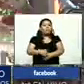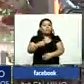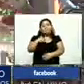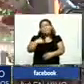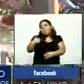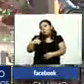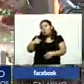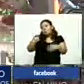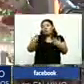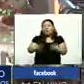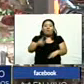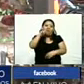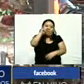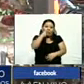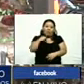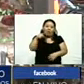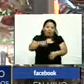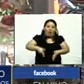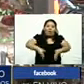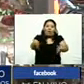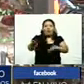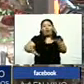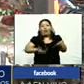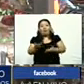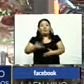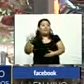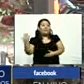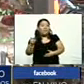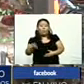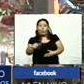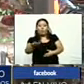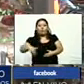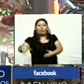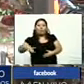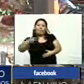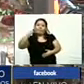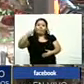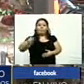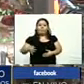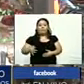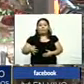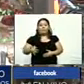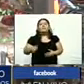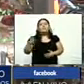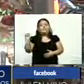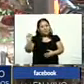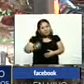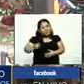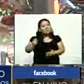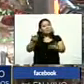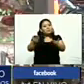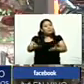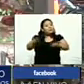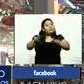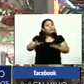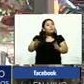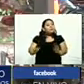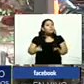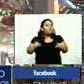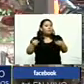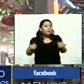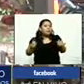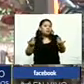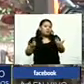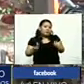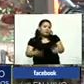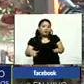Bueno, yo ya estoy aburrida de estar en la calle, ya necesitamos algo más serio y sí nos beneficiaría bastante porque ya